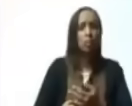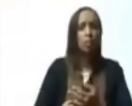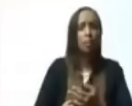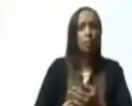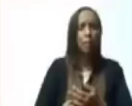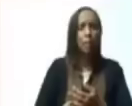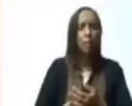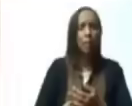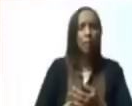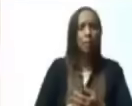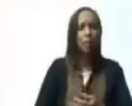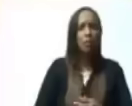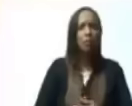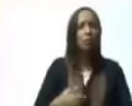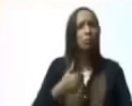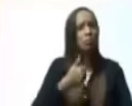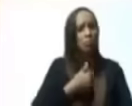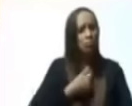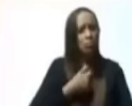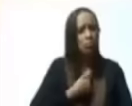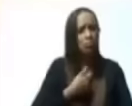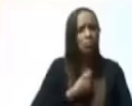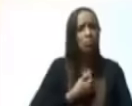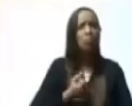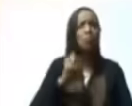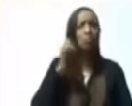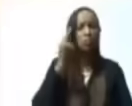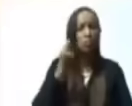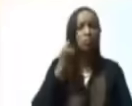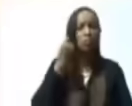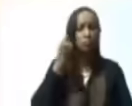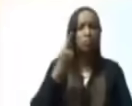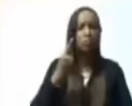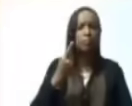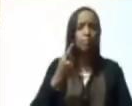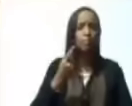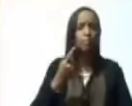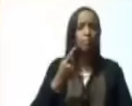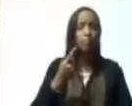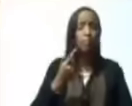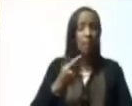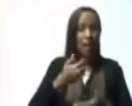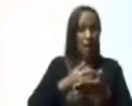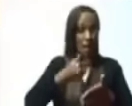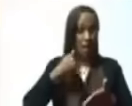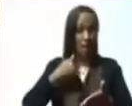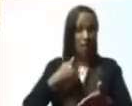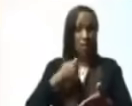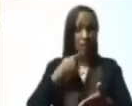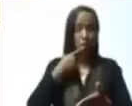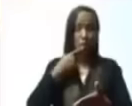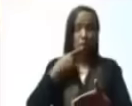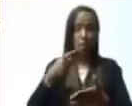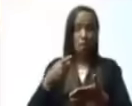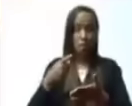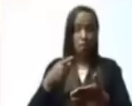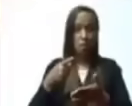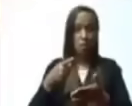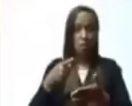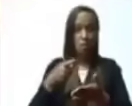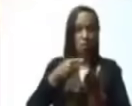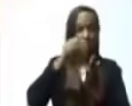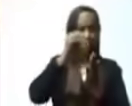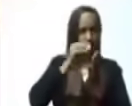democrático Yo entiendo y por eso lo planteé en un informe presidente que ese presupuesto debe ser